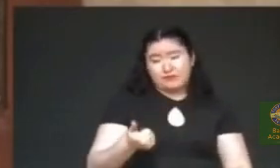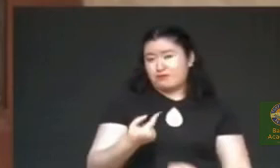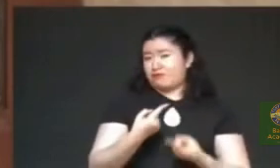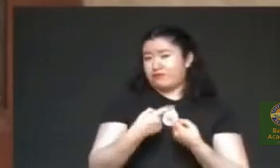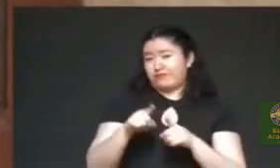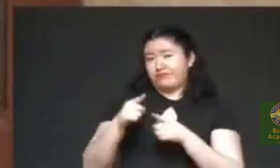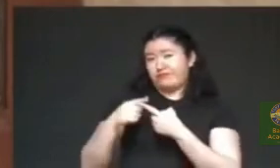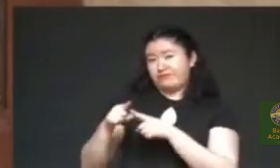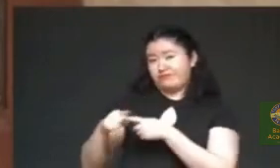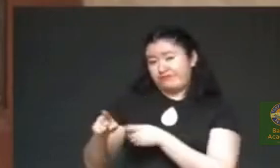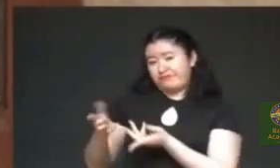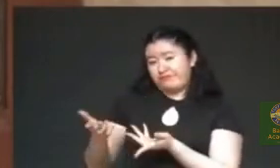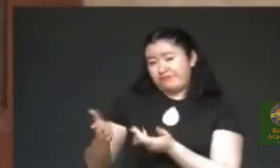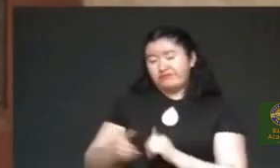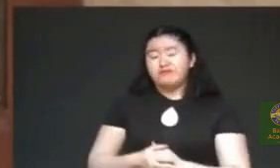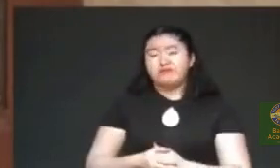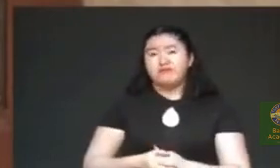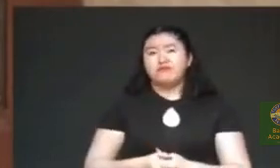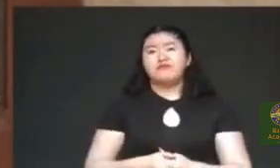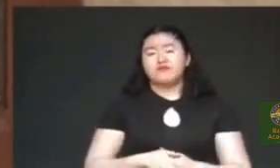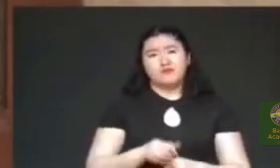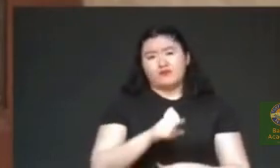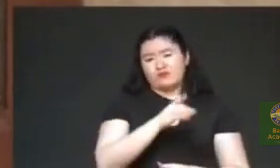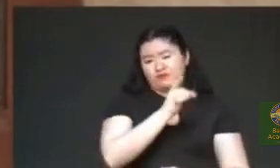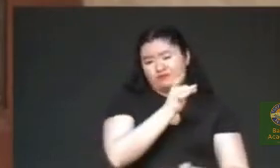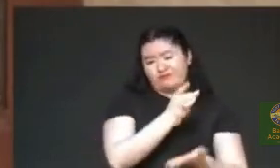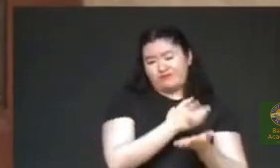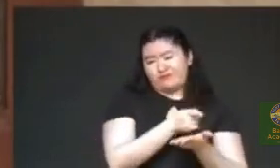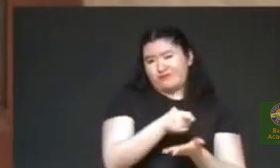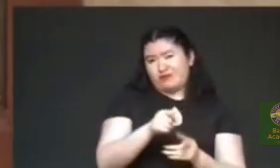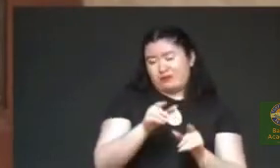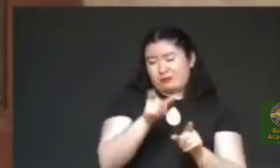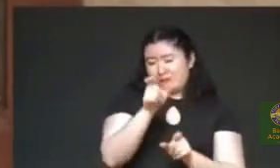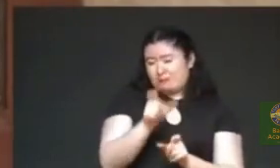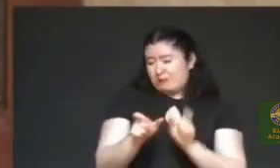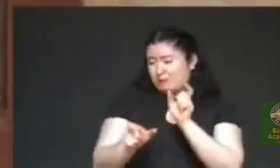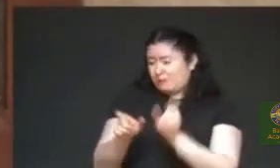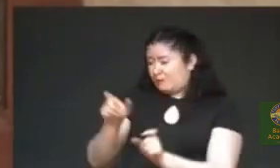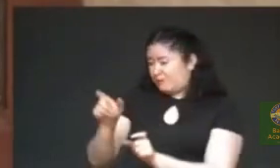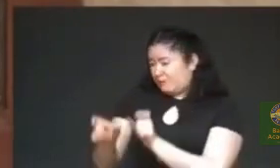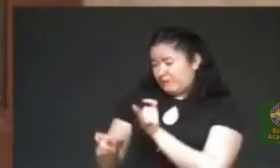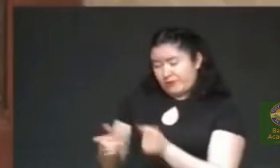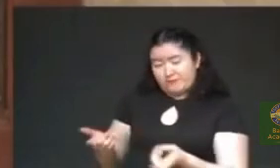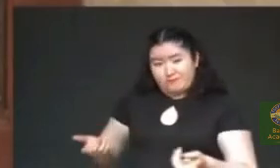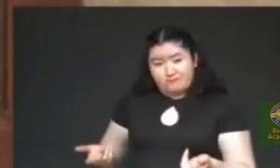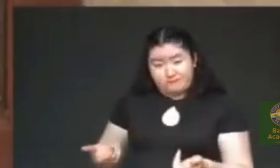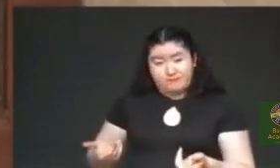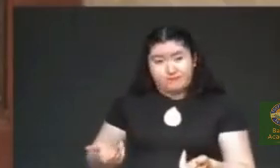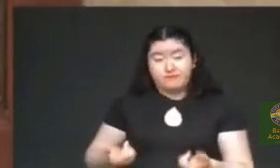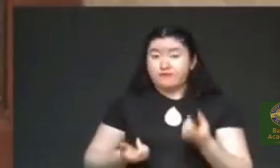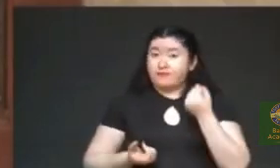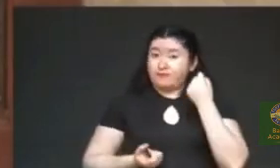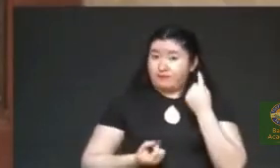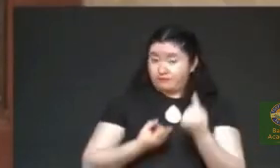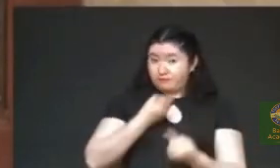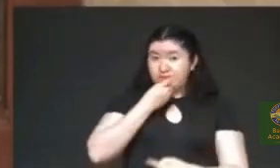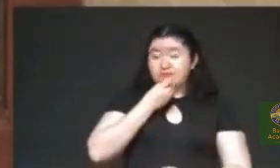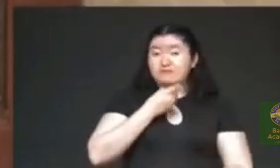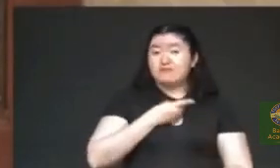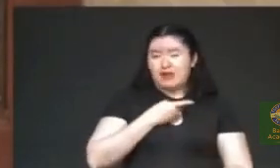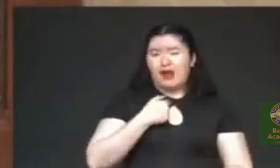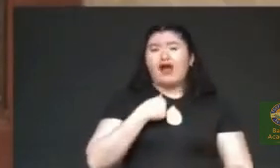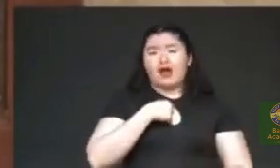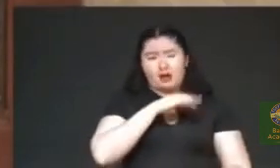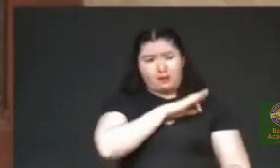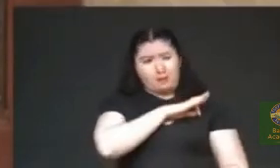especiales, o especiales en que digo que son únicos. Entonces, hay quien nos ha dicho, yo puedo llevar a mi